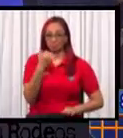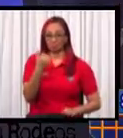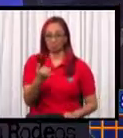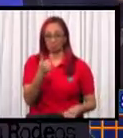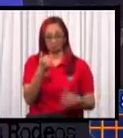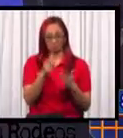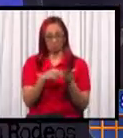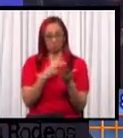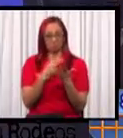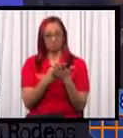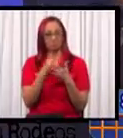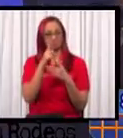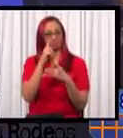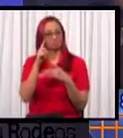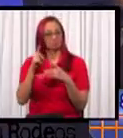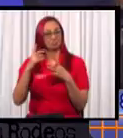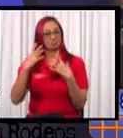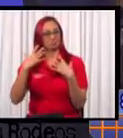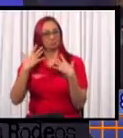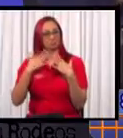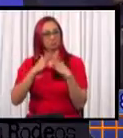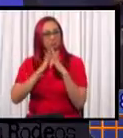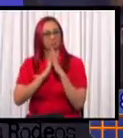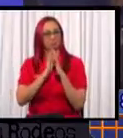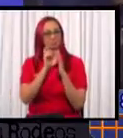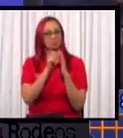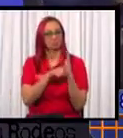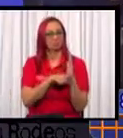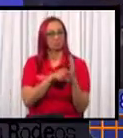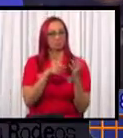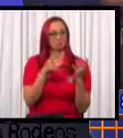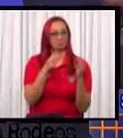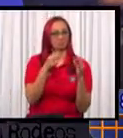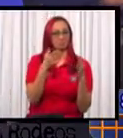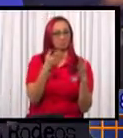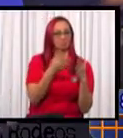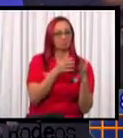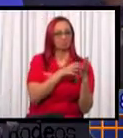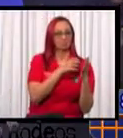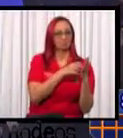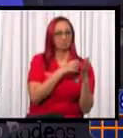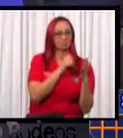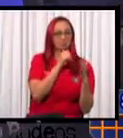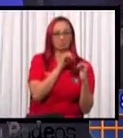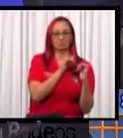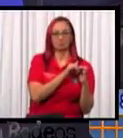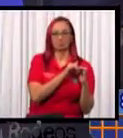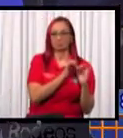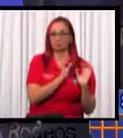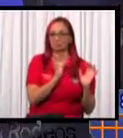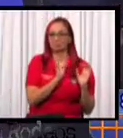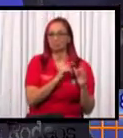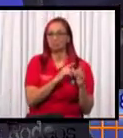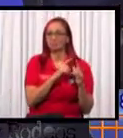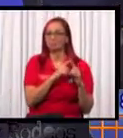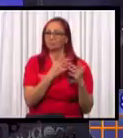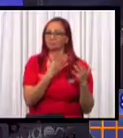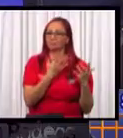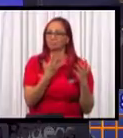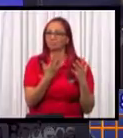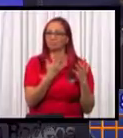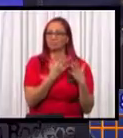que ustedes están pidiendo que se firme, traer arroz para no quedarnos sin arroz? Entonces, ¿no radica ahí un poquito